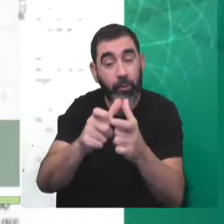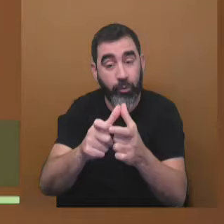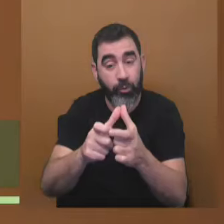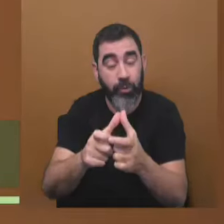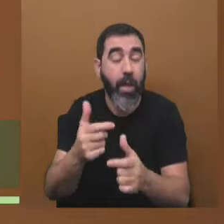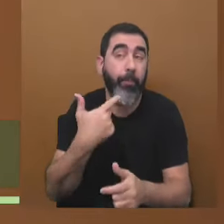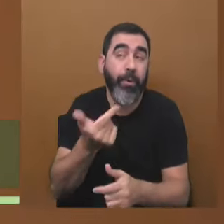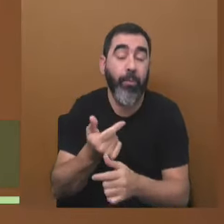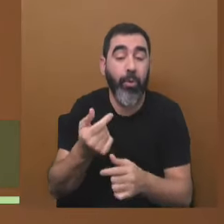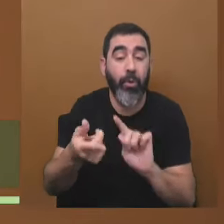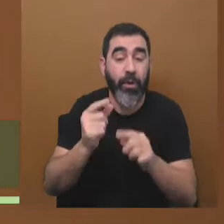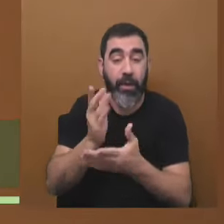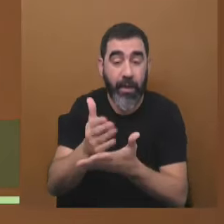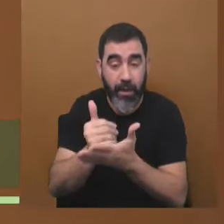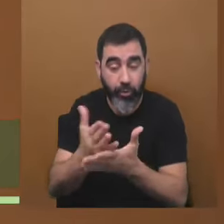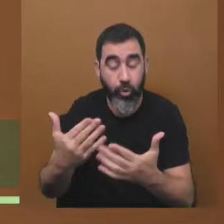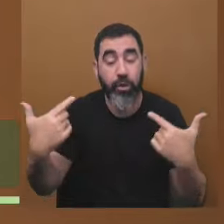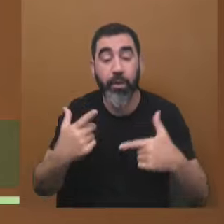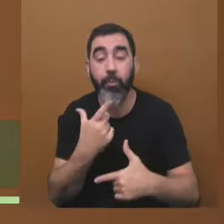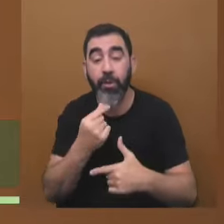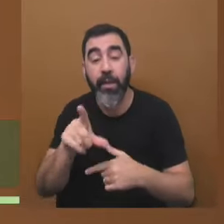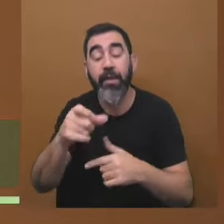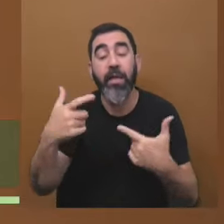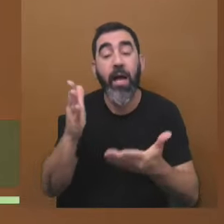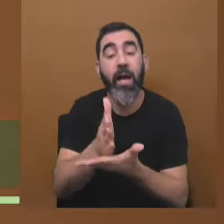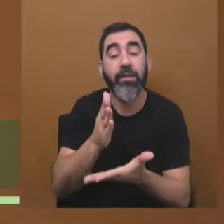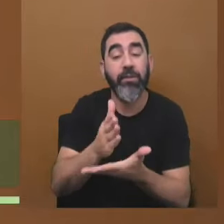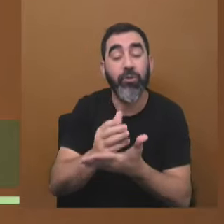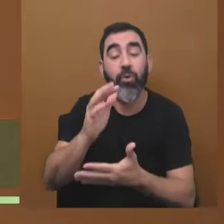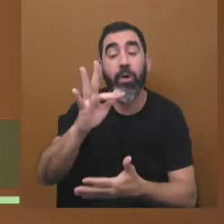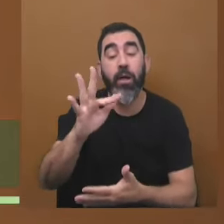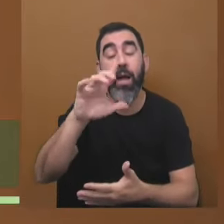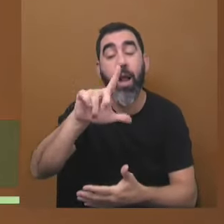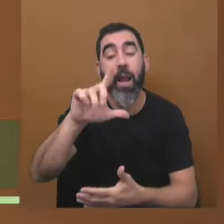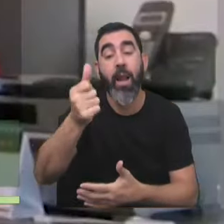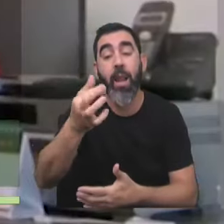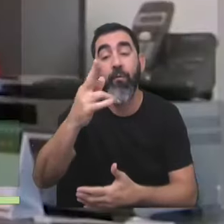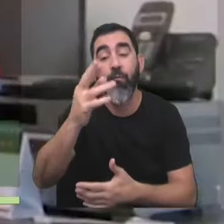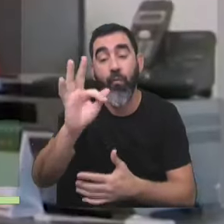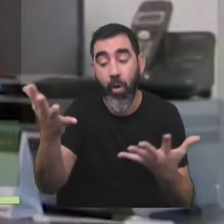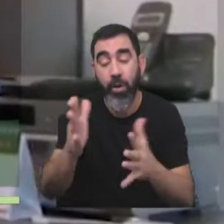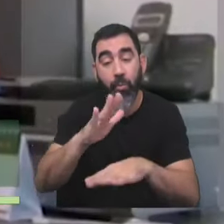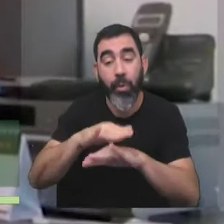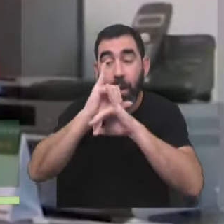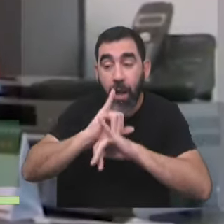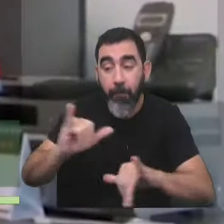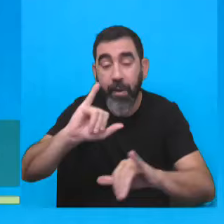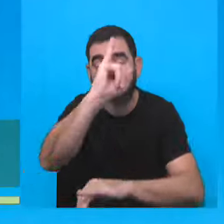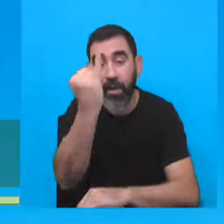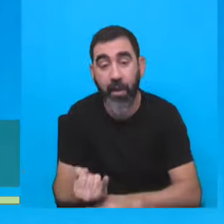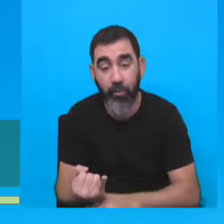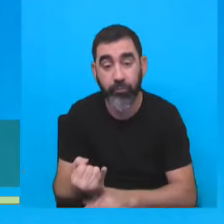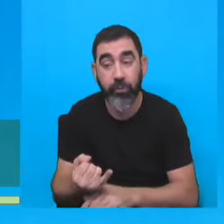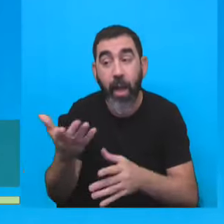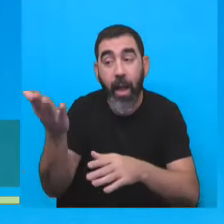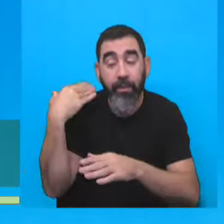entre otros gustillo Heber y el exasesor de comunicación de Presidencia Roberto lafu actualmente a cargo de la campaña electoral de Álvaro delgado que era